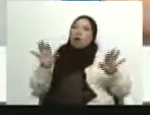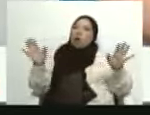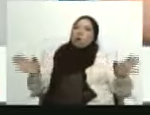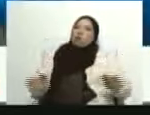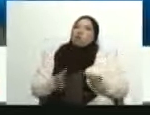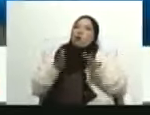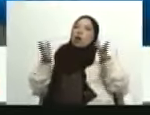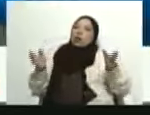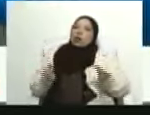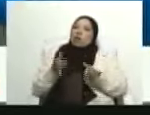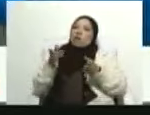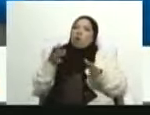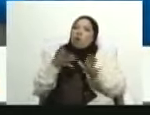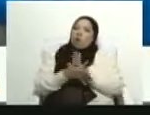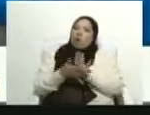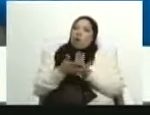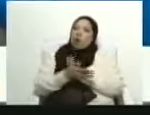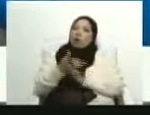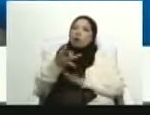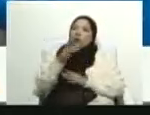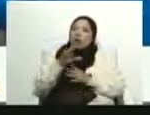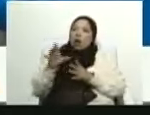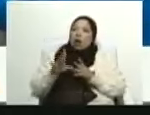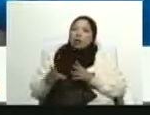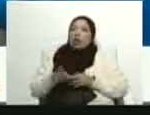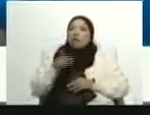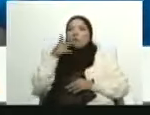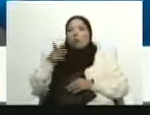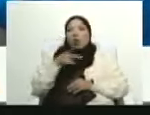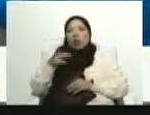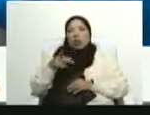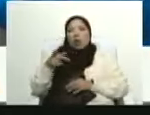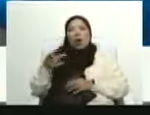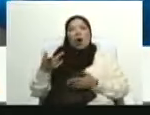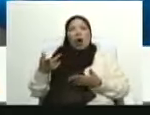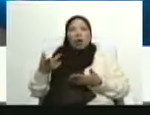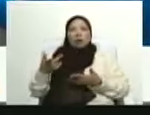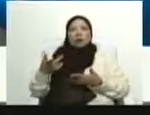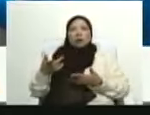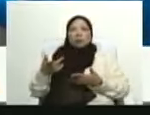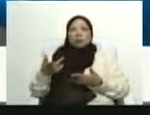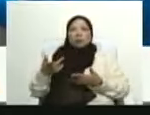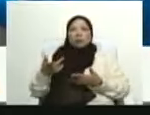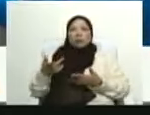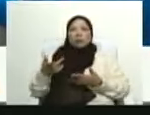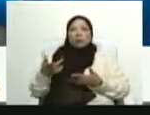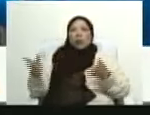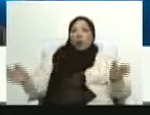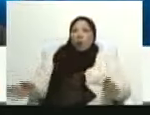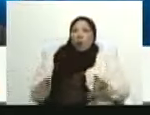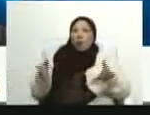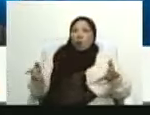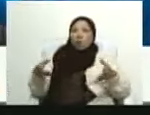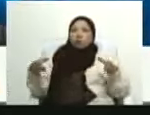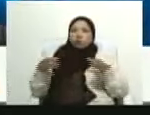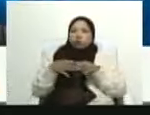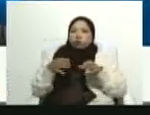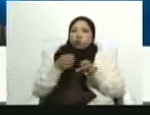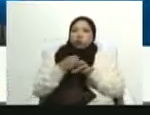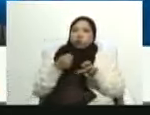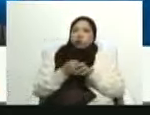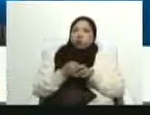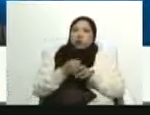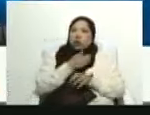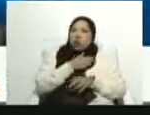este momento son razones de carácter política. Recordemos que este caso, repito, fue impulsado por el Grupo de Lima en la era